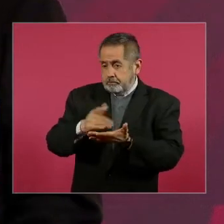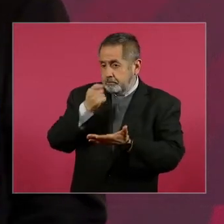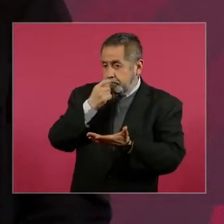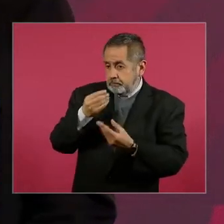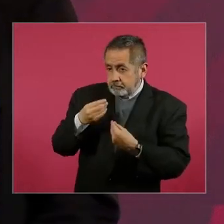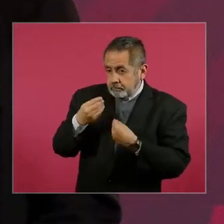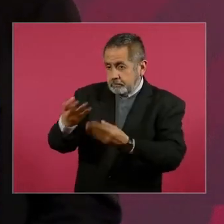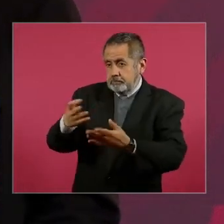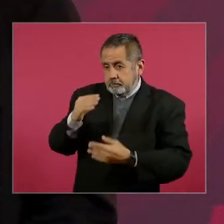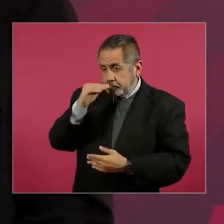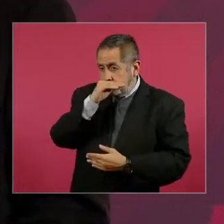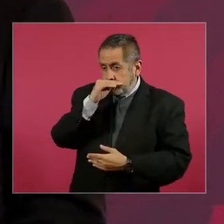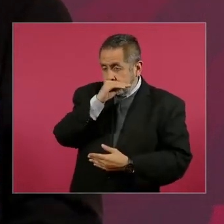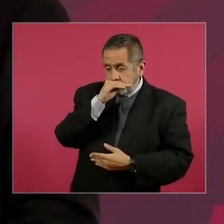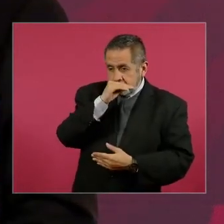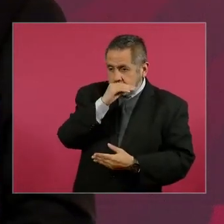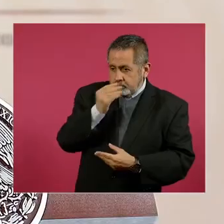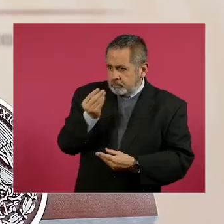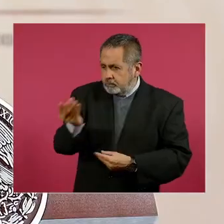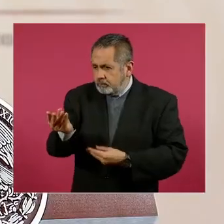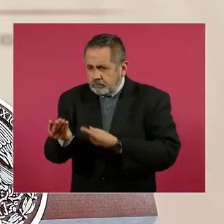gratuitos a los pobres